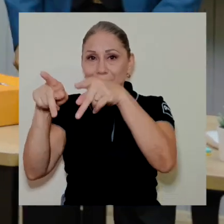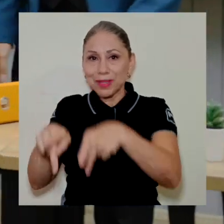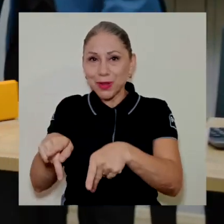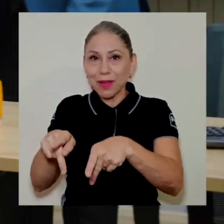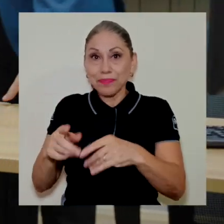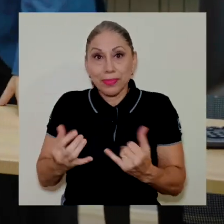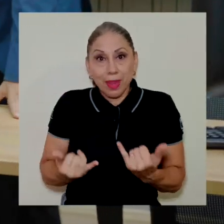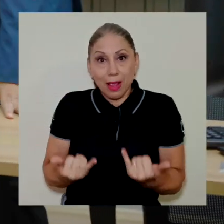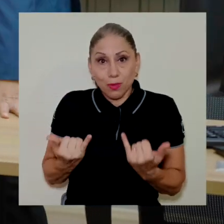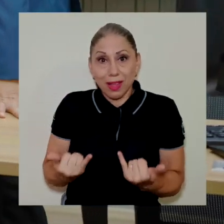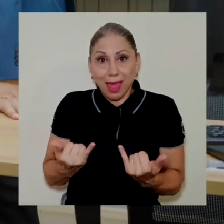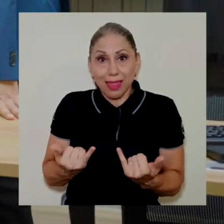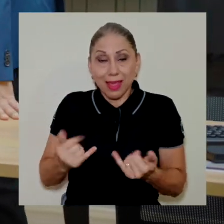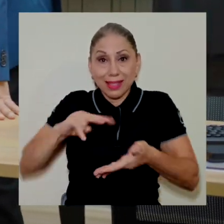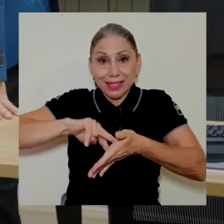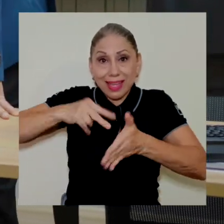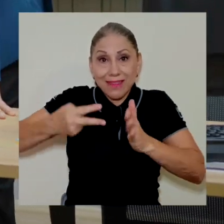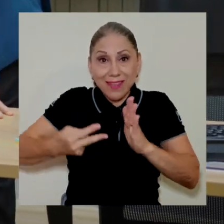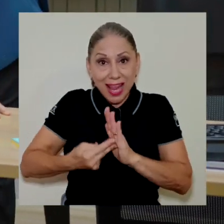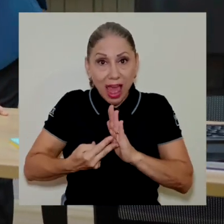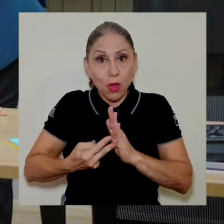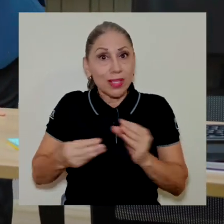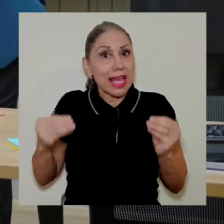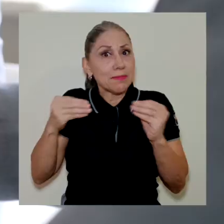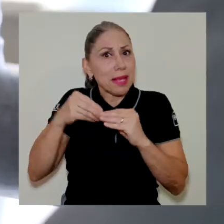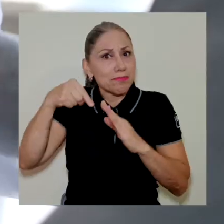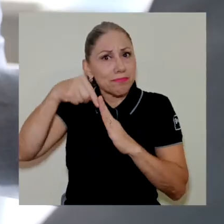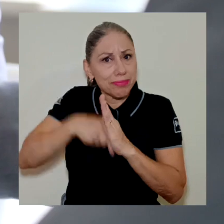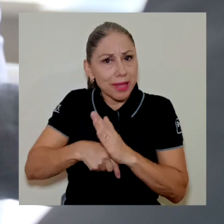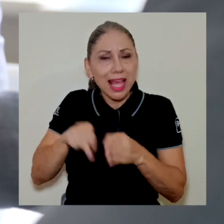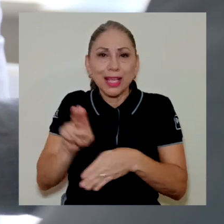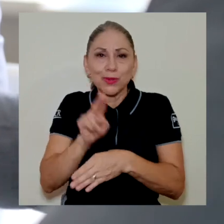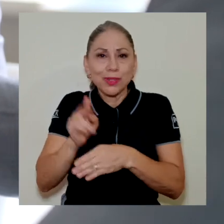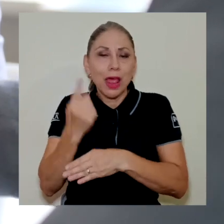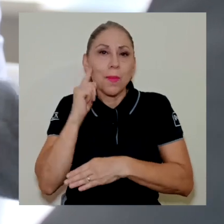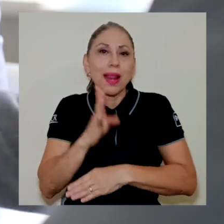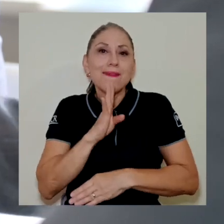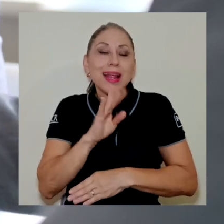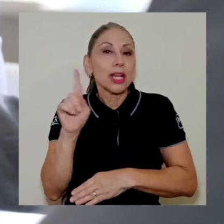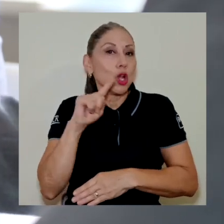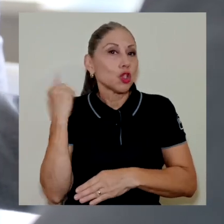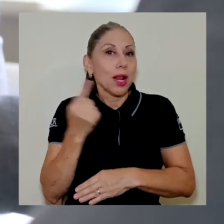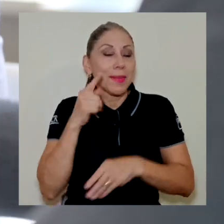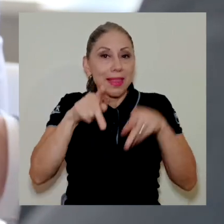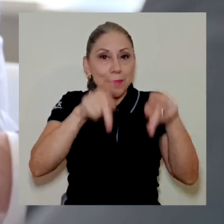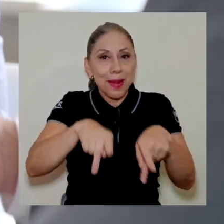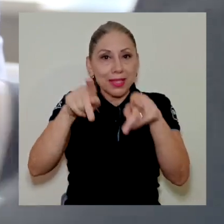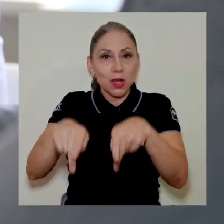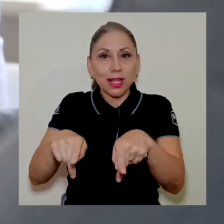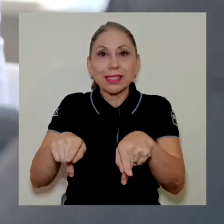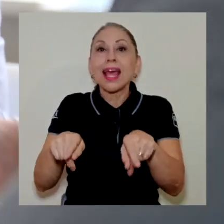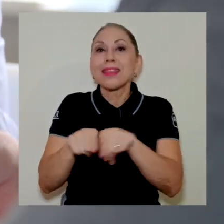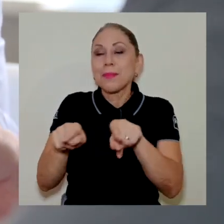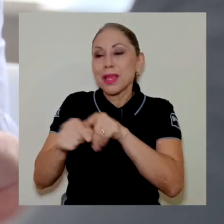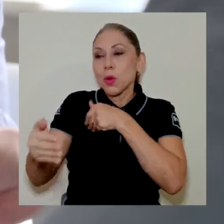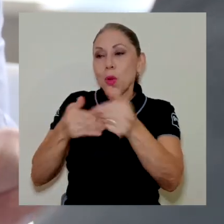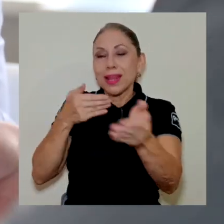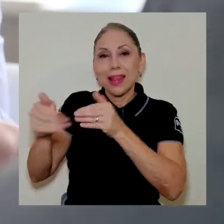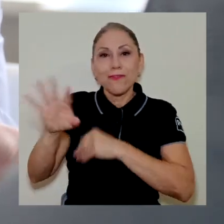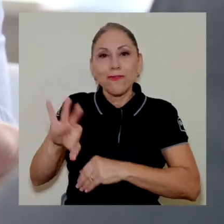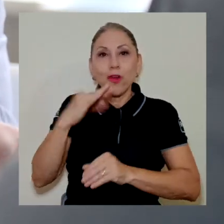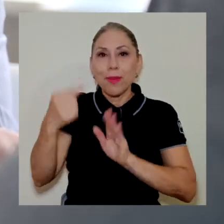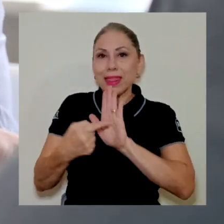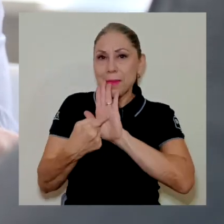persona, en la actualidad el significado ha trascendido y es usado para referirse no solo a individuos, sino a cualquier forma